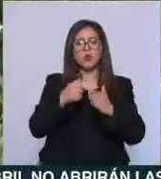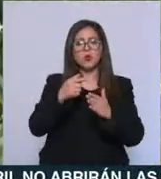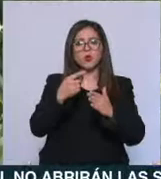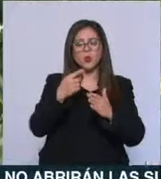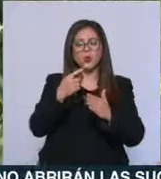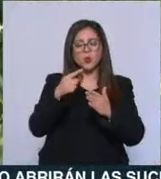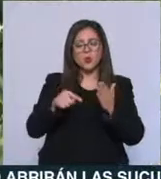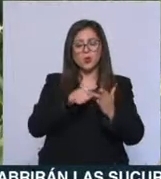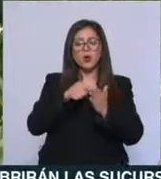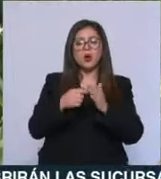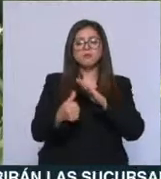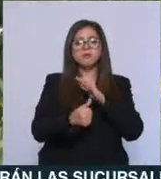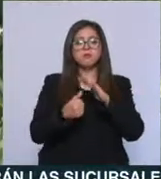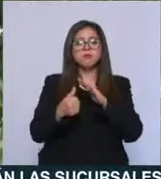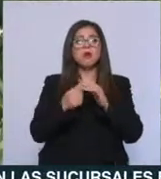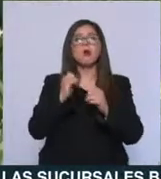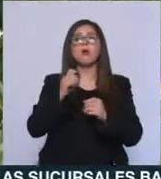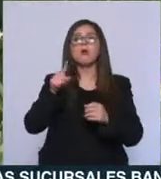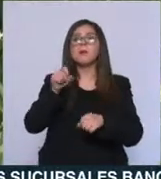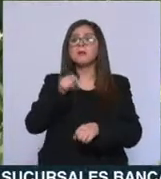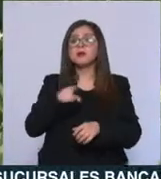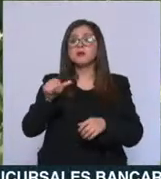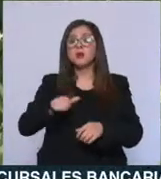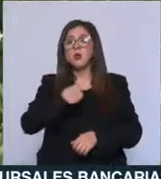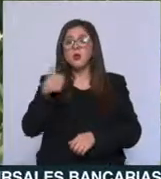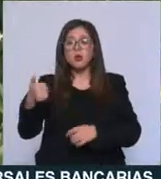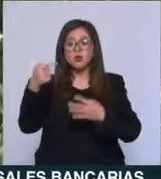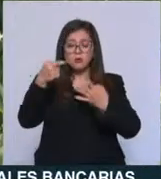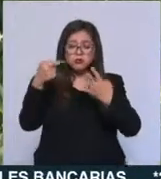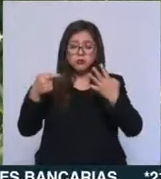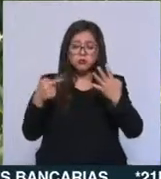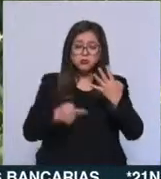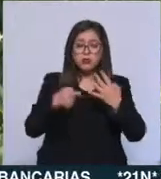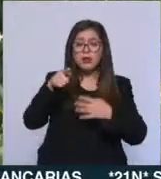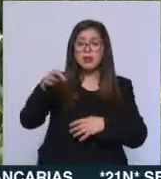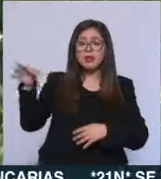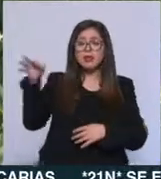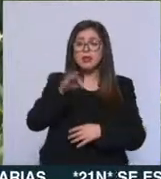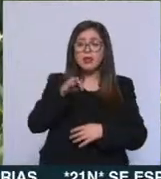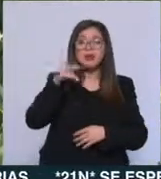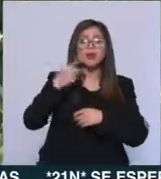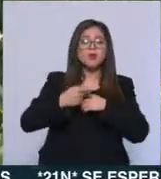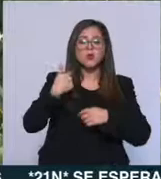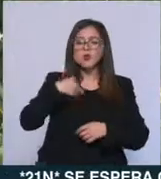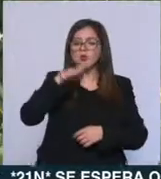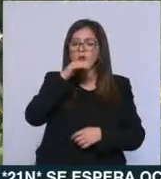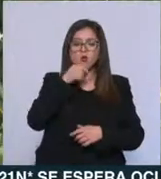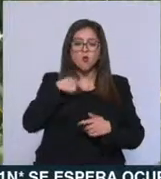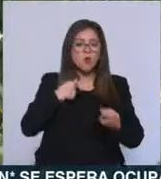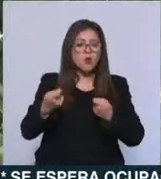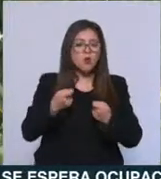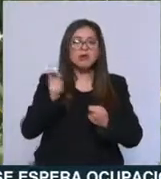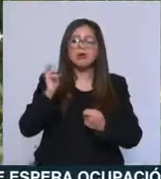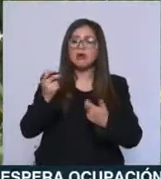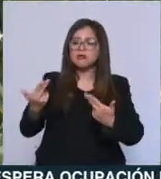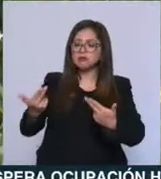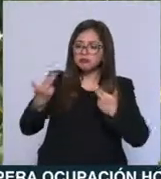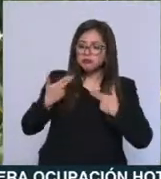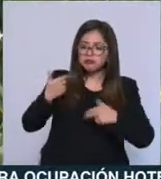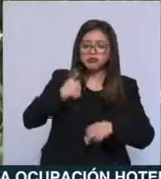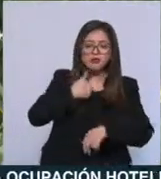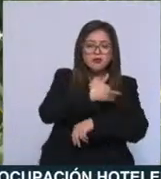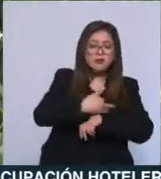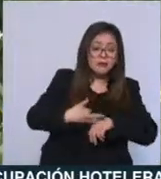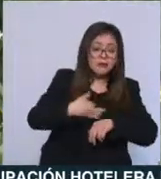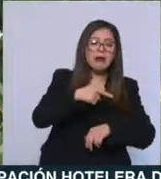definitivamente a evitar que si ya tenemos alguno de los otros factores de riesgo que no podemos controlar, como la familia, los genes, etcétera,